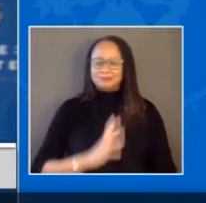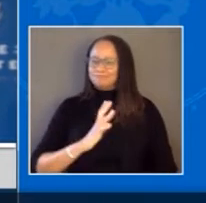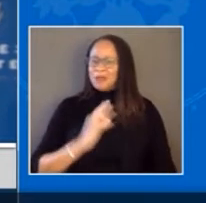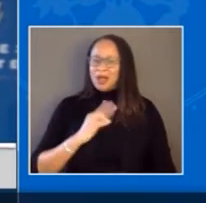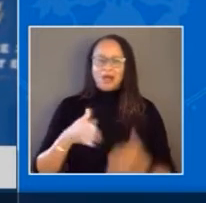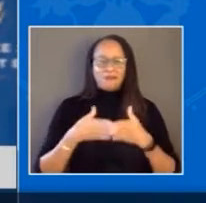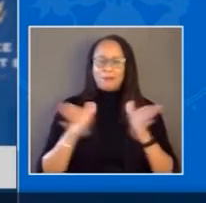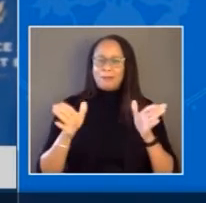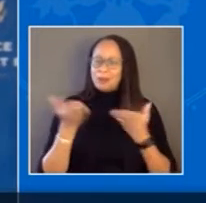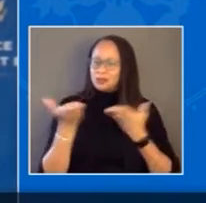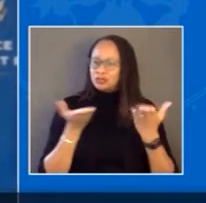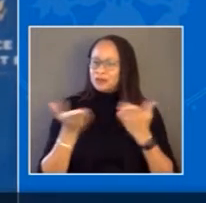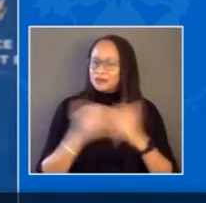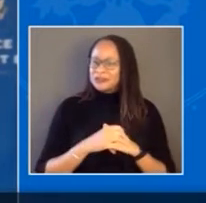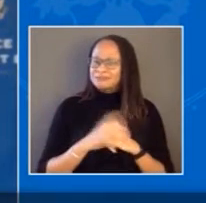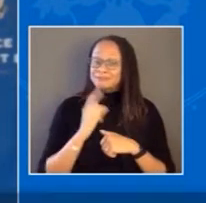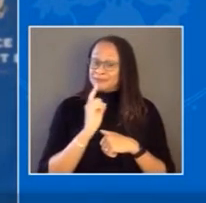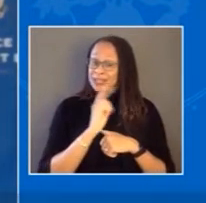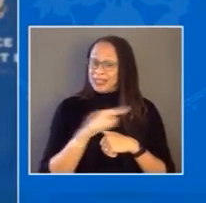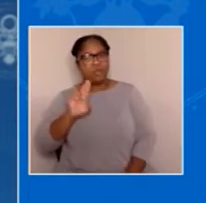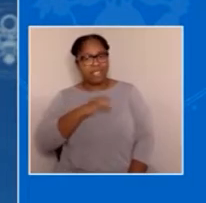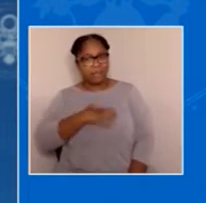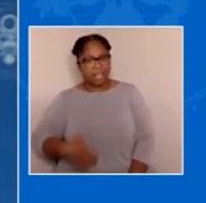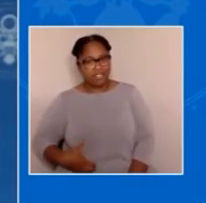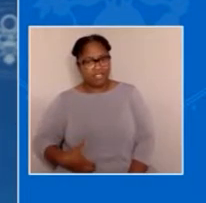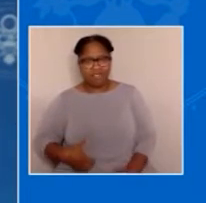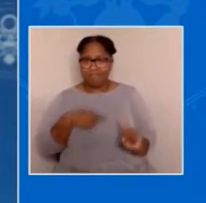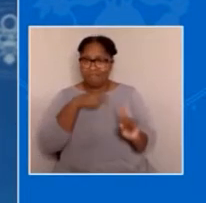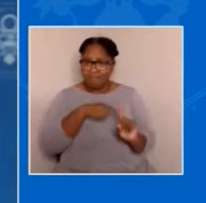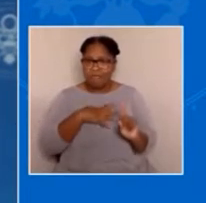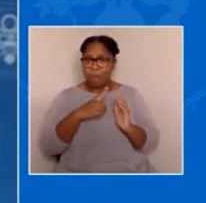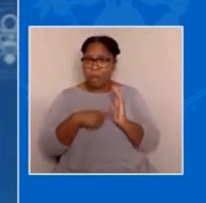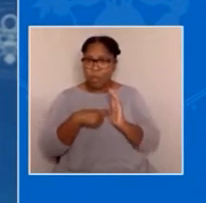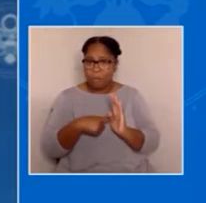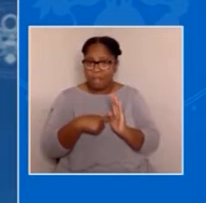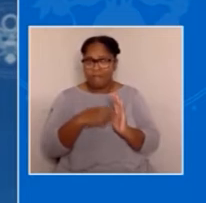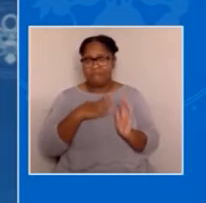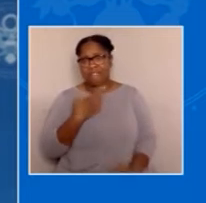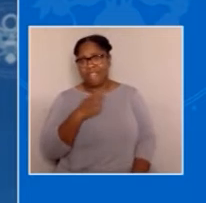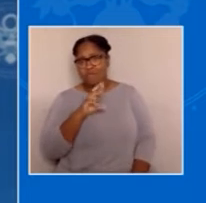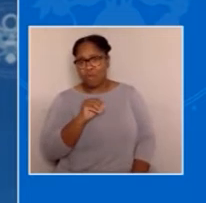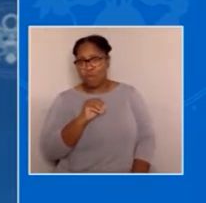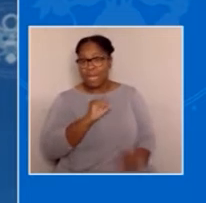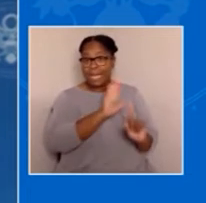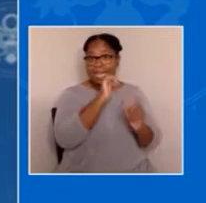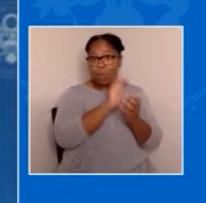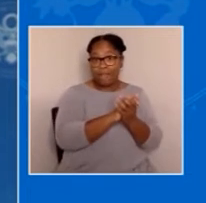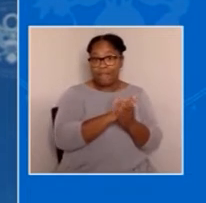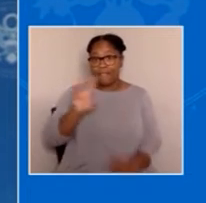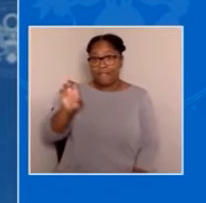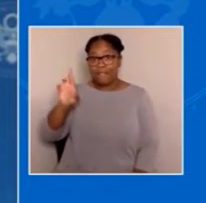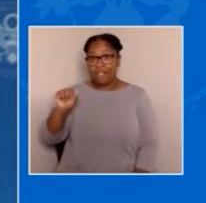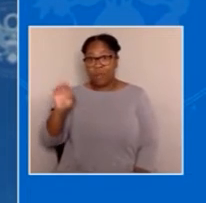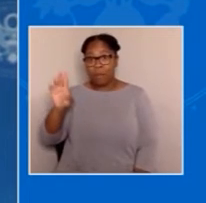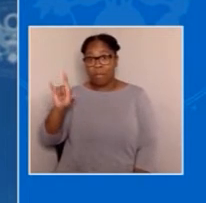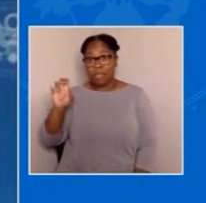en this means en parís entre los nombres figuran el de anthony blinken que estará al frente del